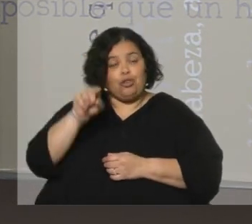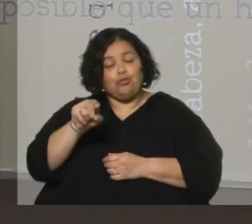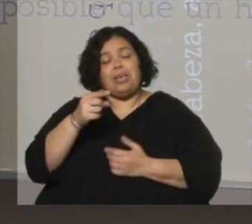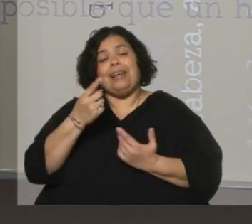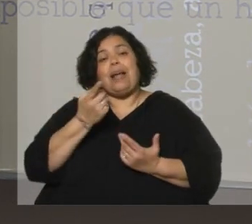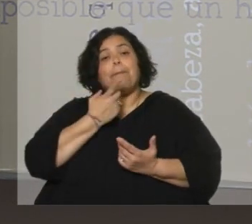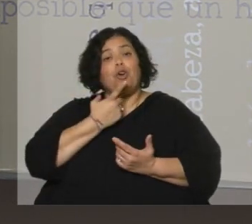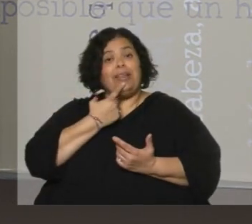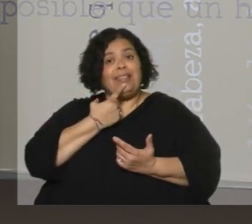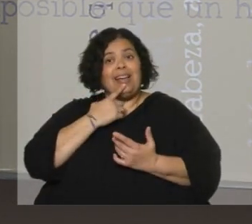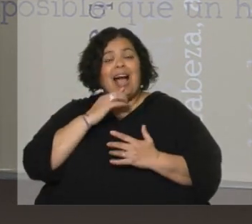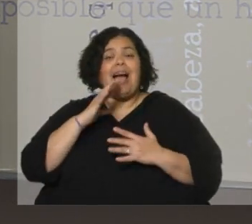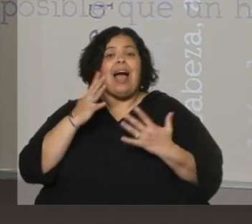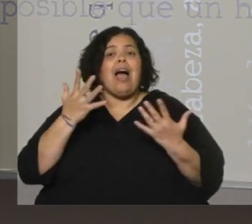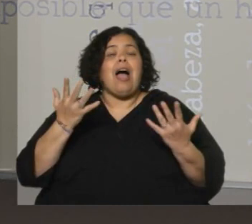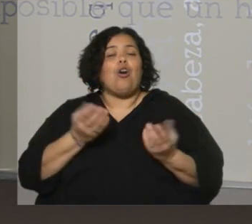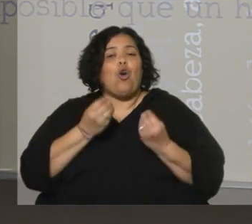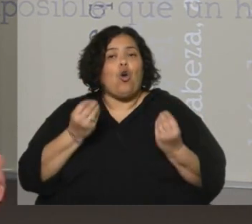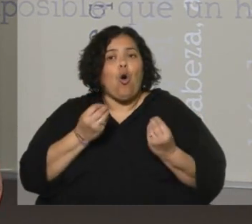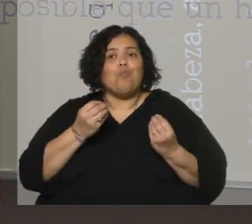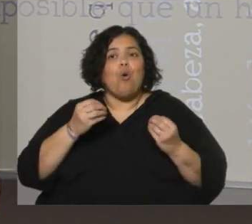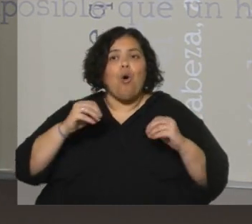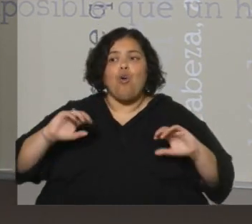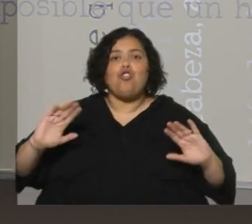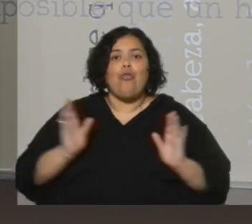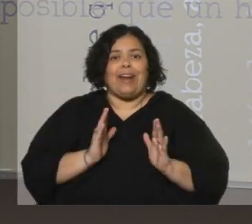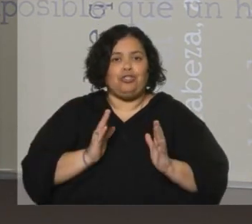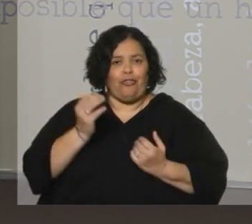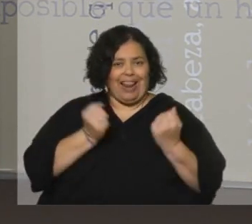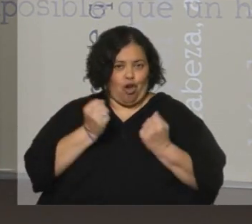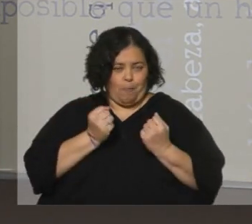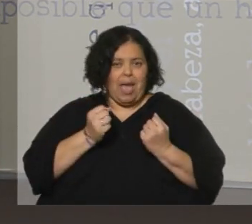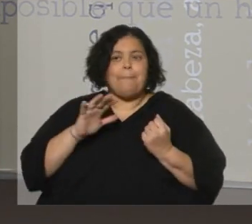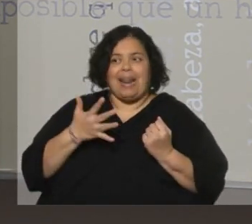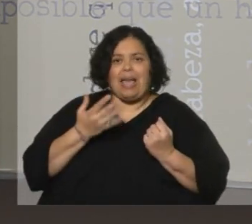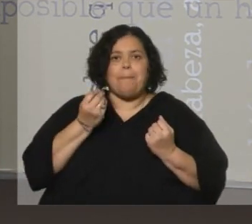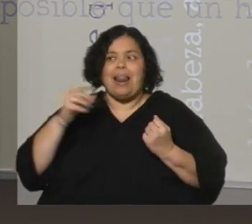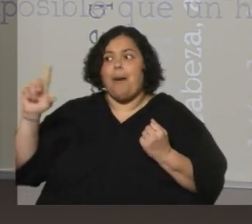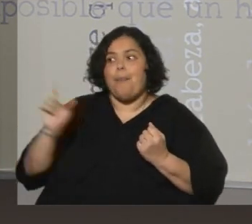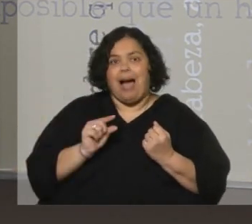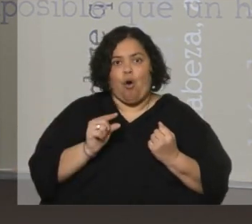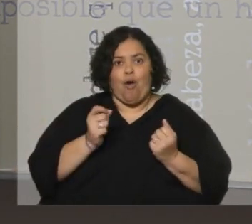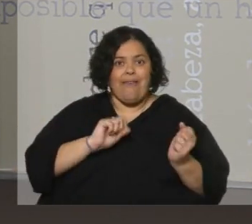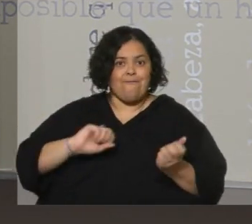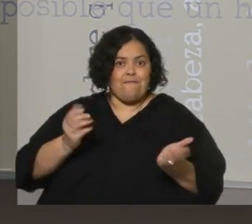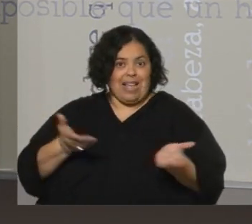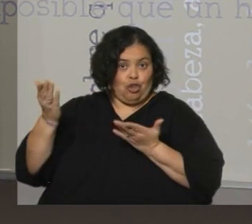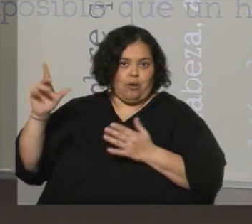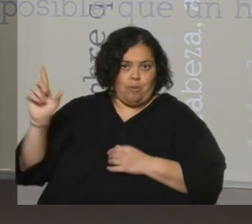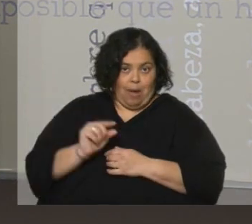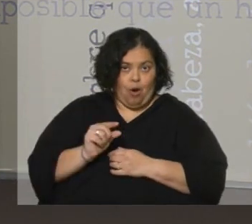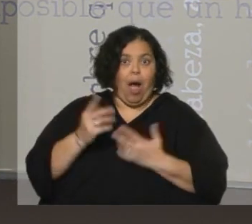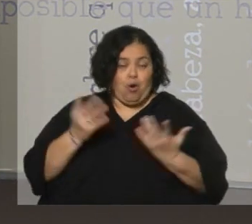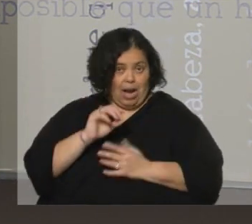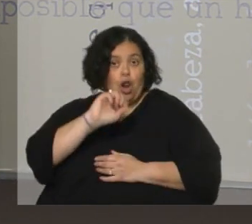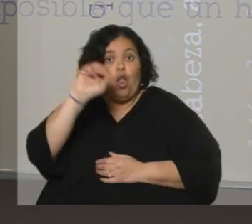digamos de contracción al a la economía que ha resultado en bajarla la inflación eso se ha logrado estamos con niveles de inflación realmente